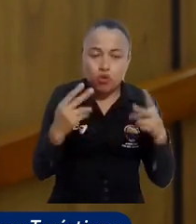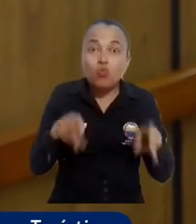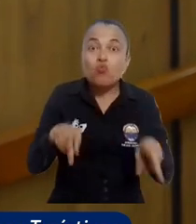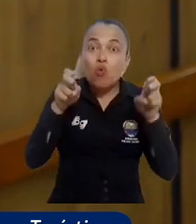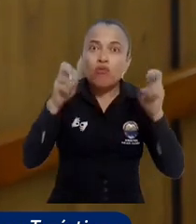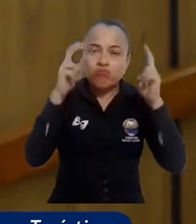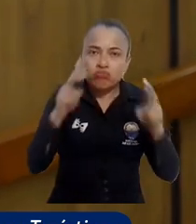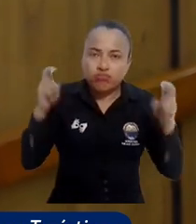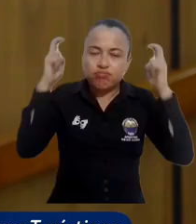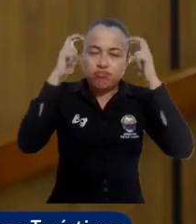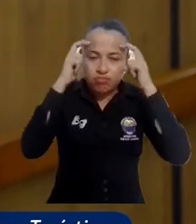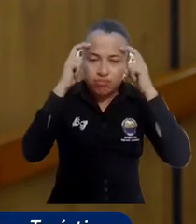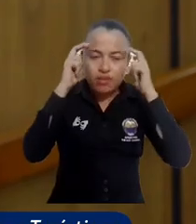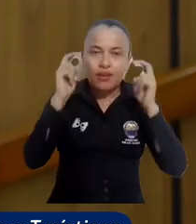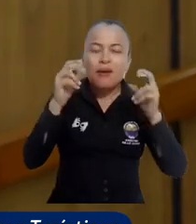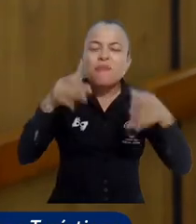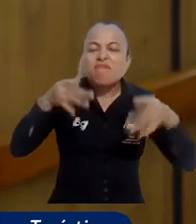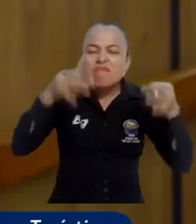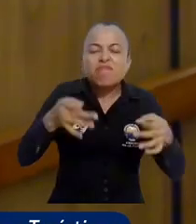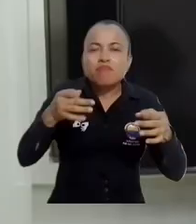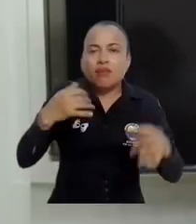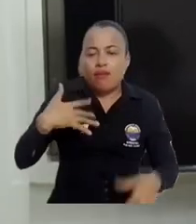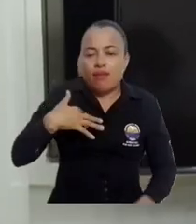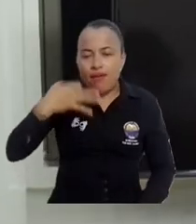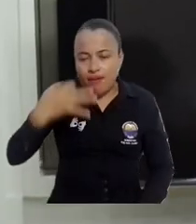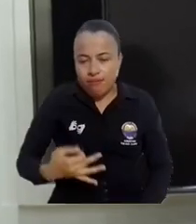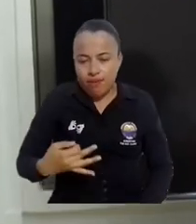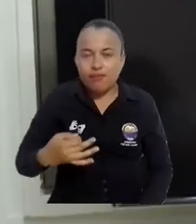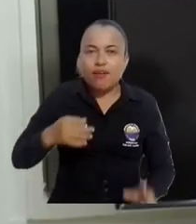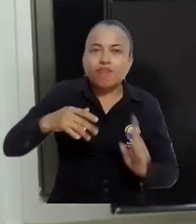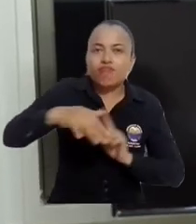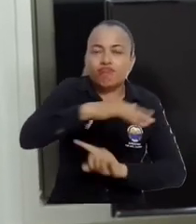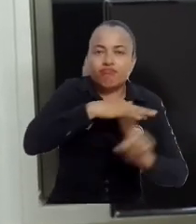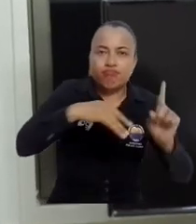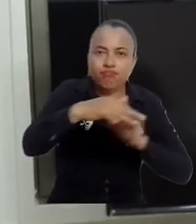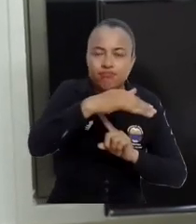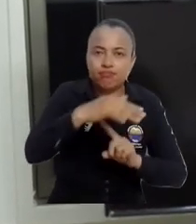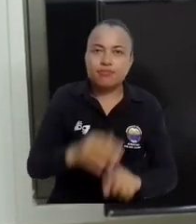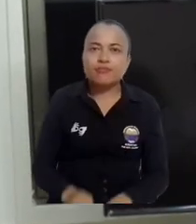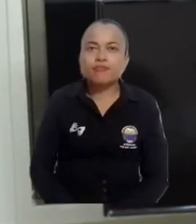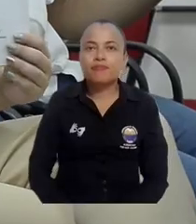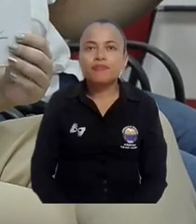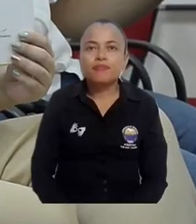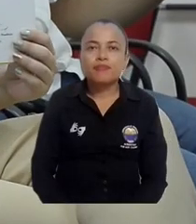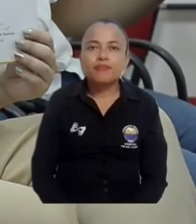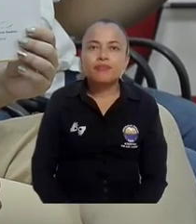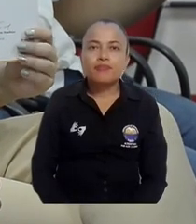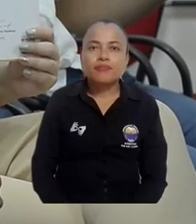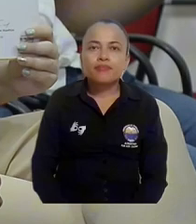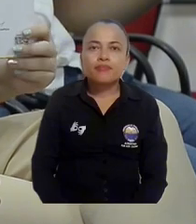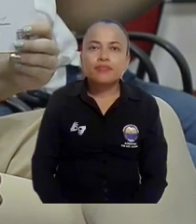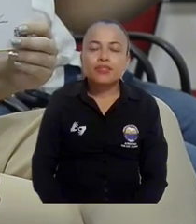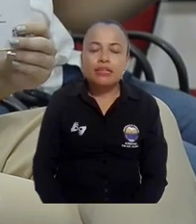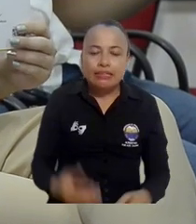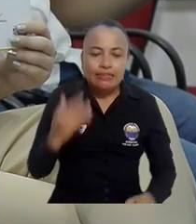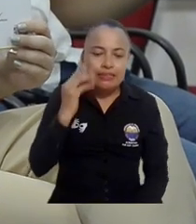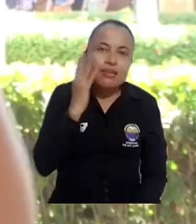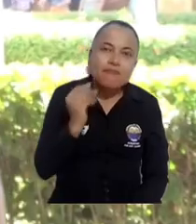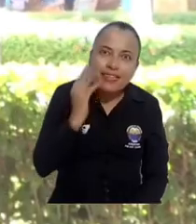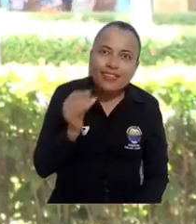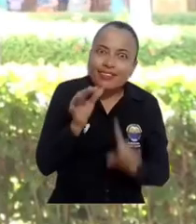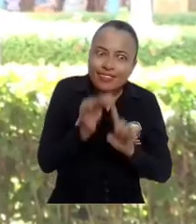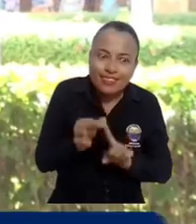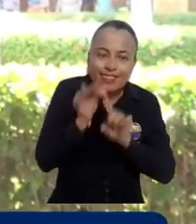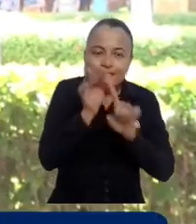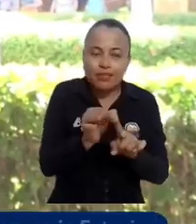diplomado me arrojó nuevos conocimientos fundamentados y basados sobre todo en la ética, con el medio ambiente.